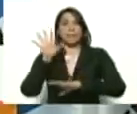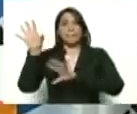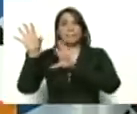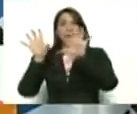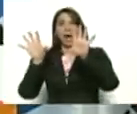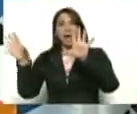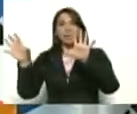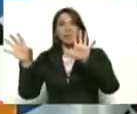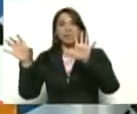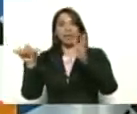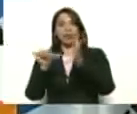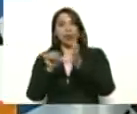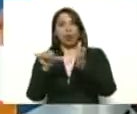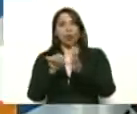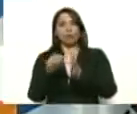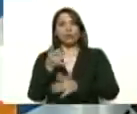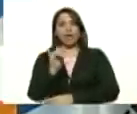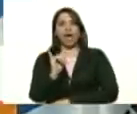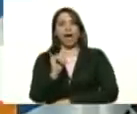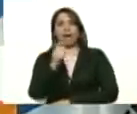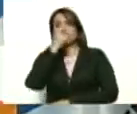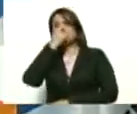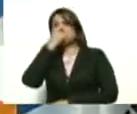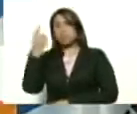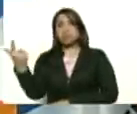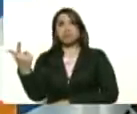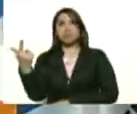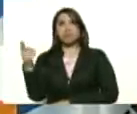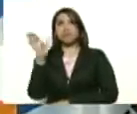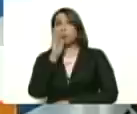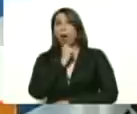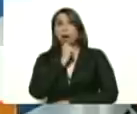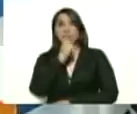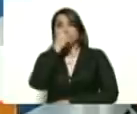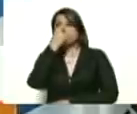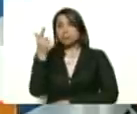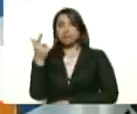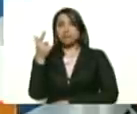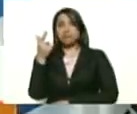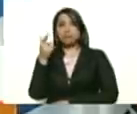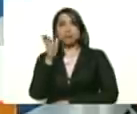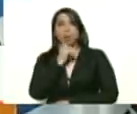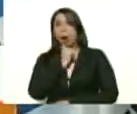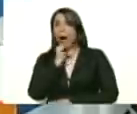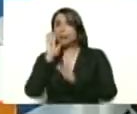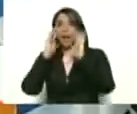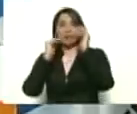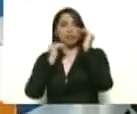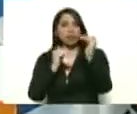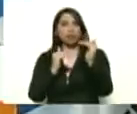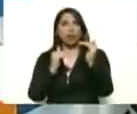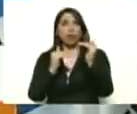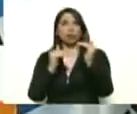donde incluso han hecho caso omiso de las directrices que ha dado la Organización